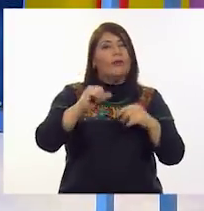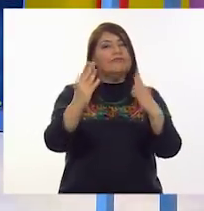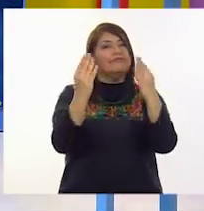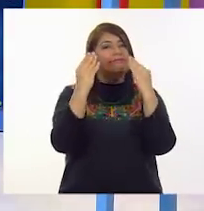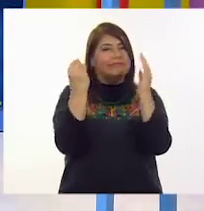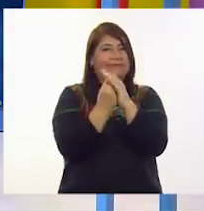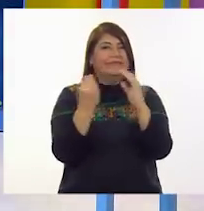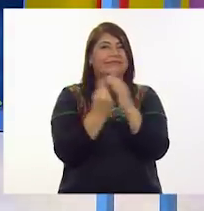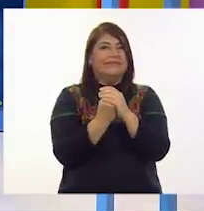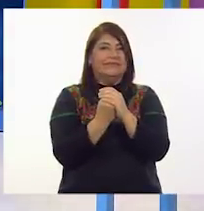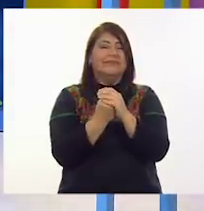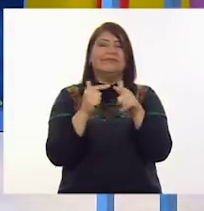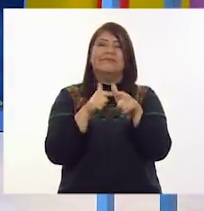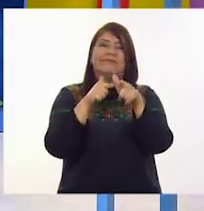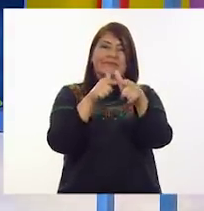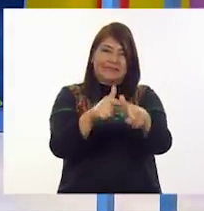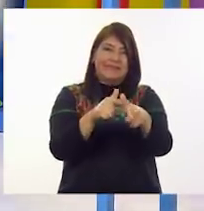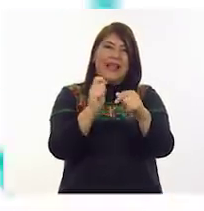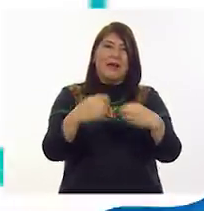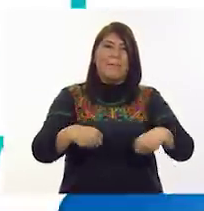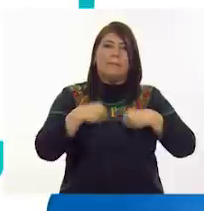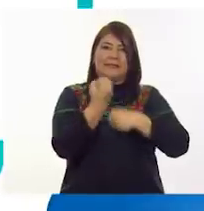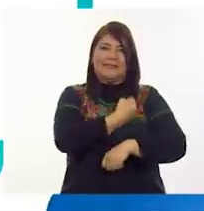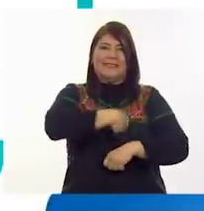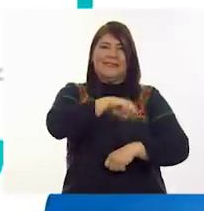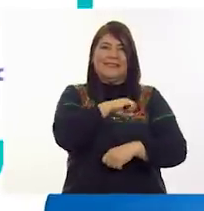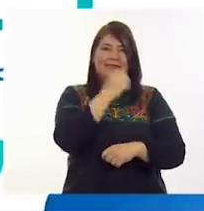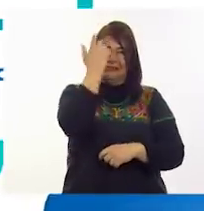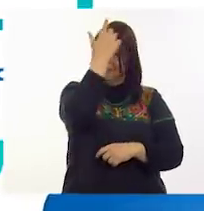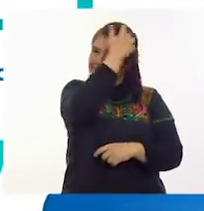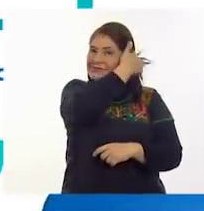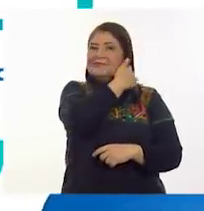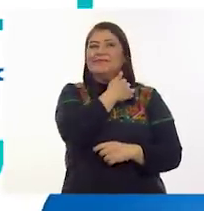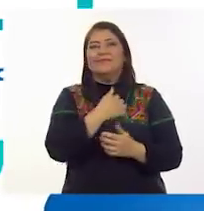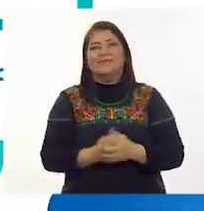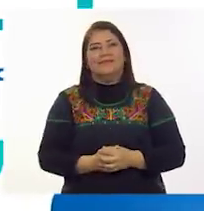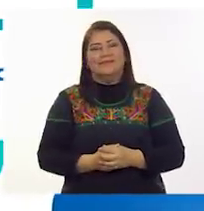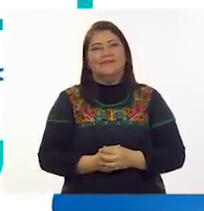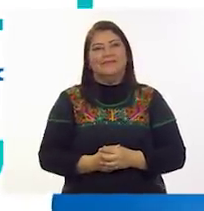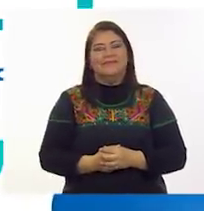dieron clases. Continuamos con Vida Saludable.